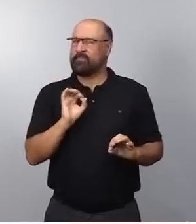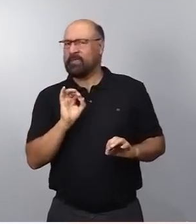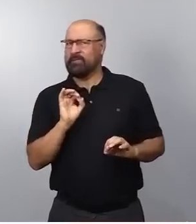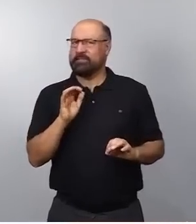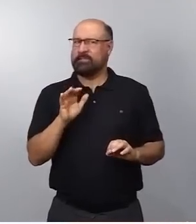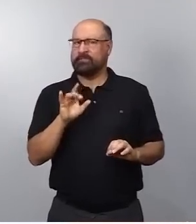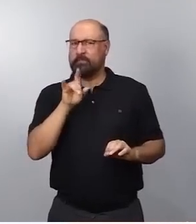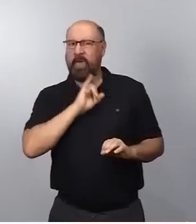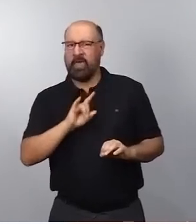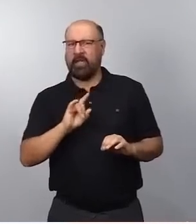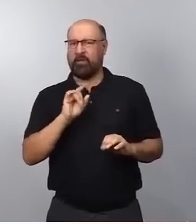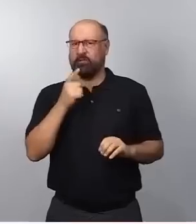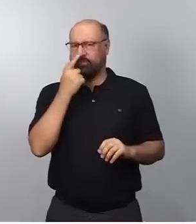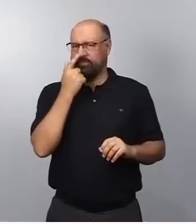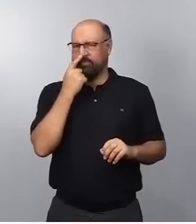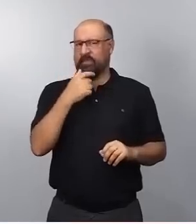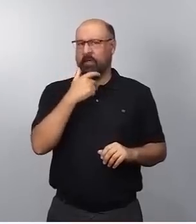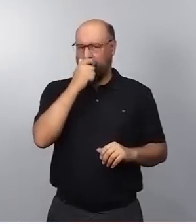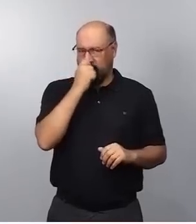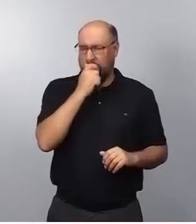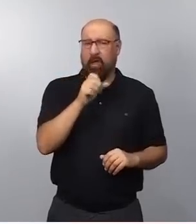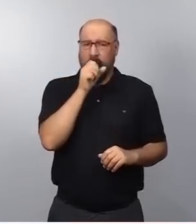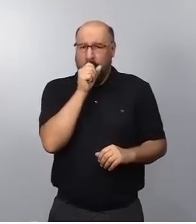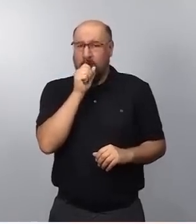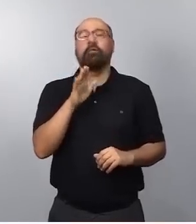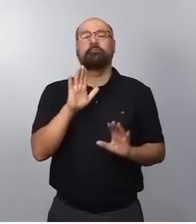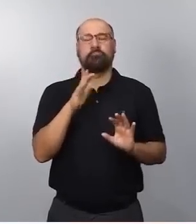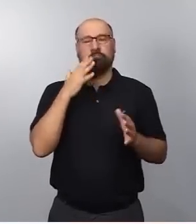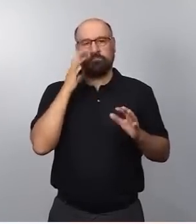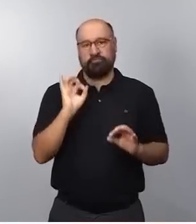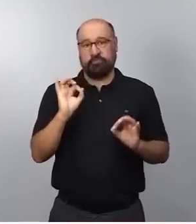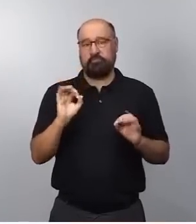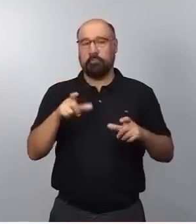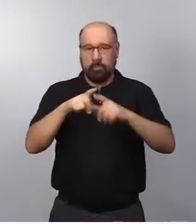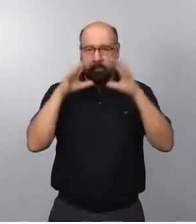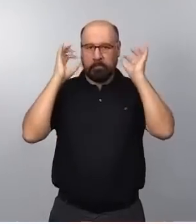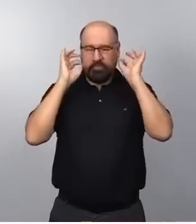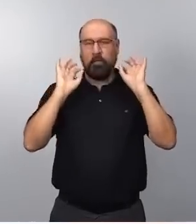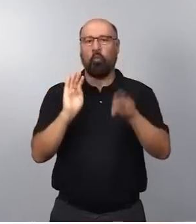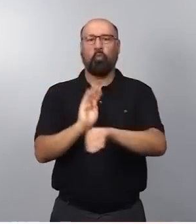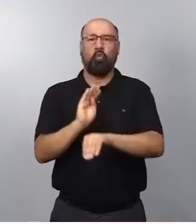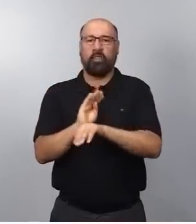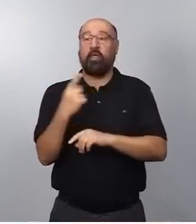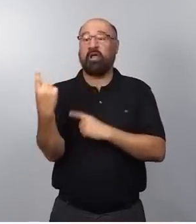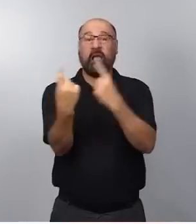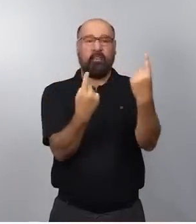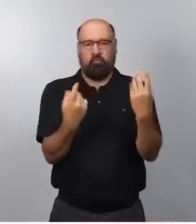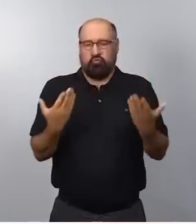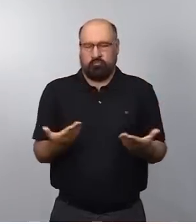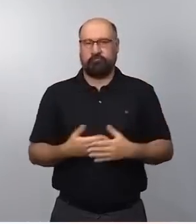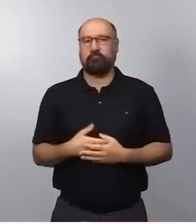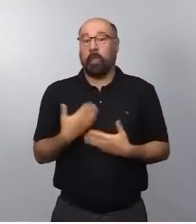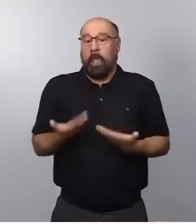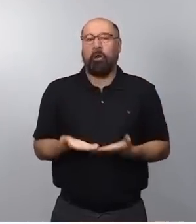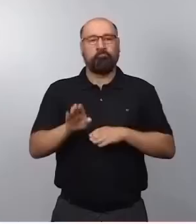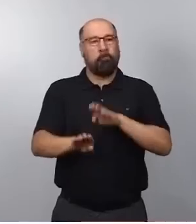infección respiratoria. Creo que es muy importante tenerlo bien presente y, por lo tanto, creemos que hoy damos un paso muy importante,